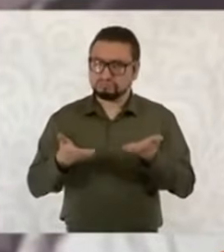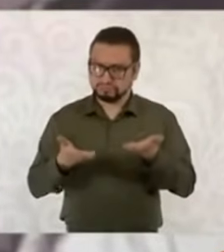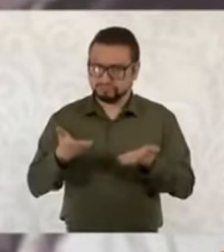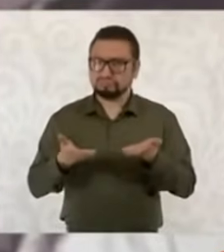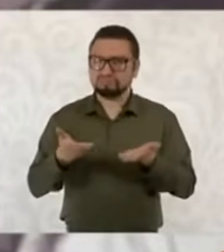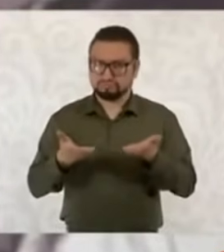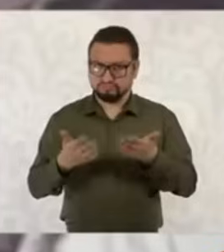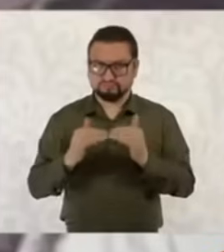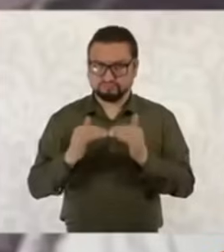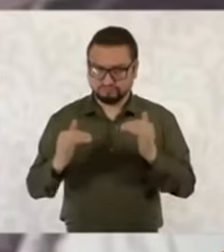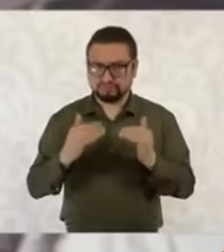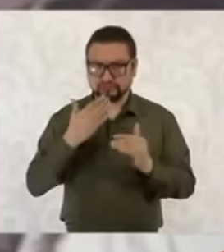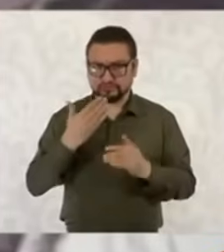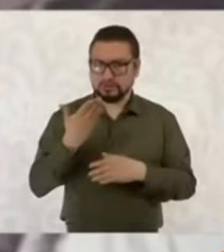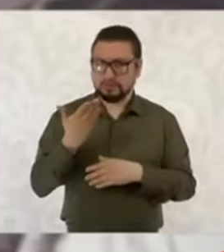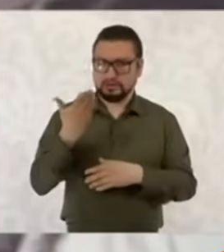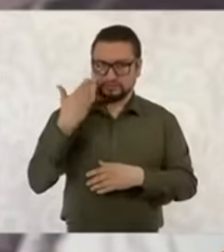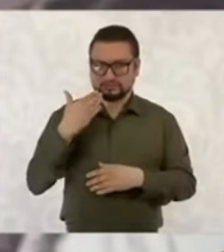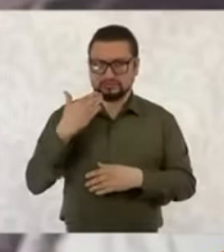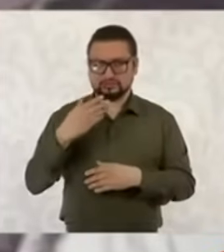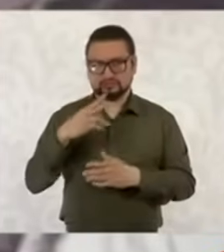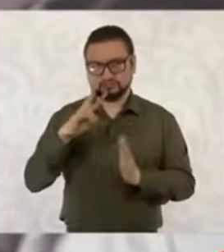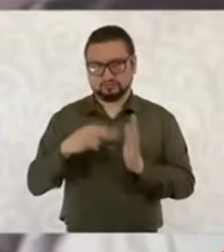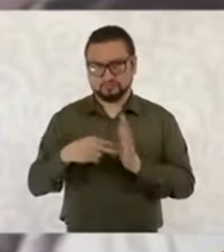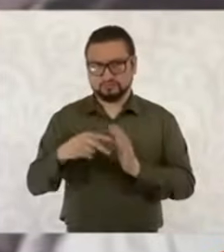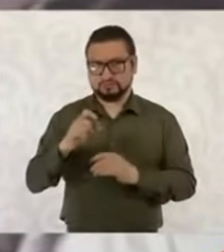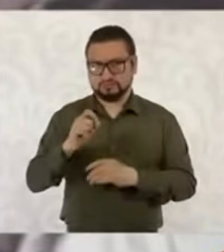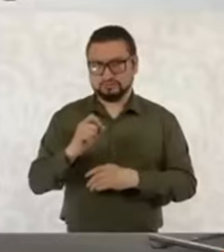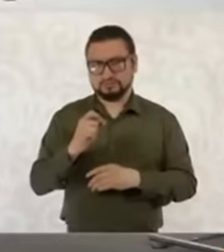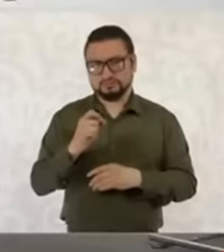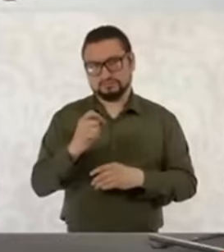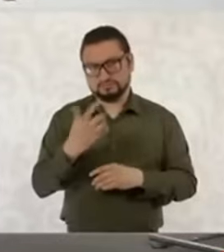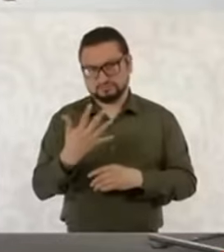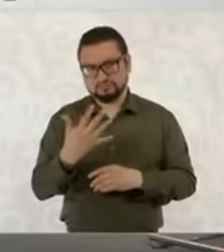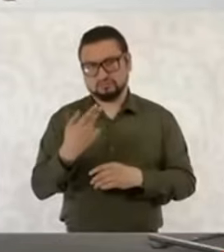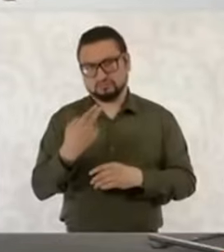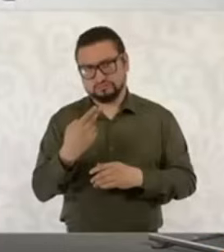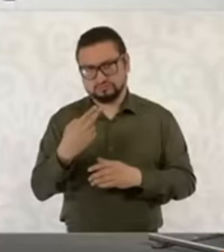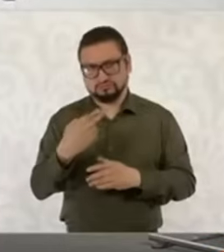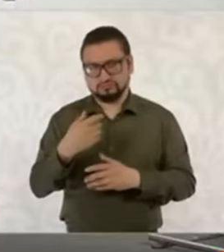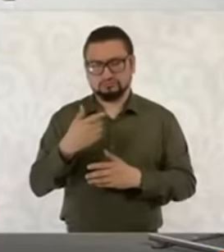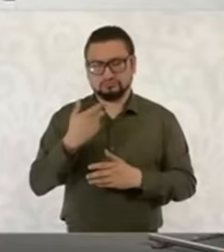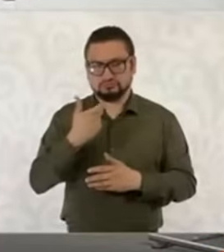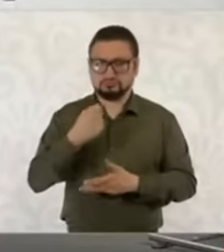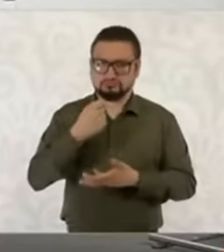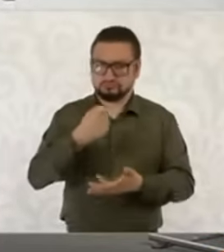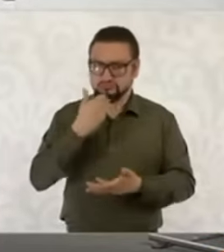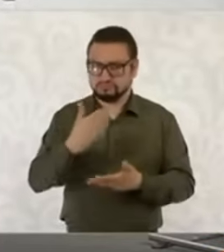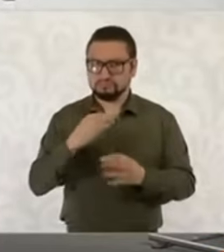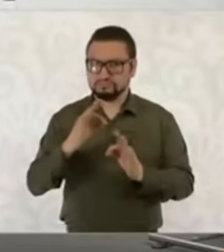y en línea con lo que traíamos en el presupuesto 2025. La siguiente, por favor.